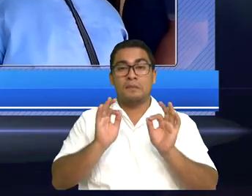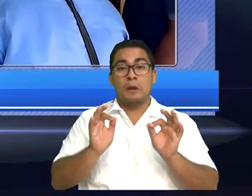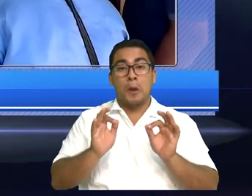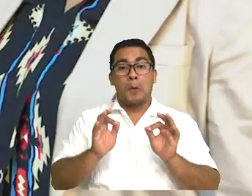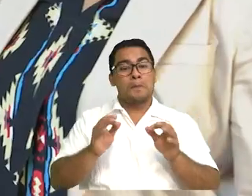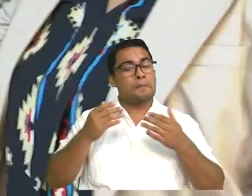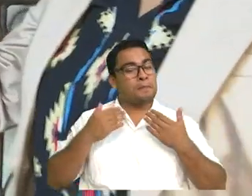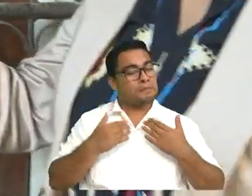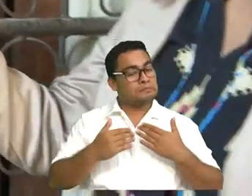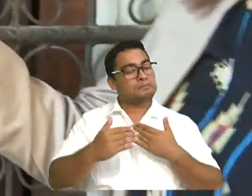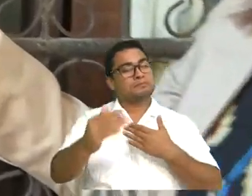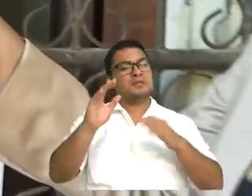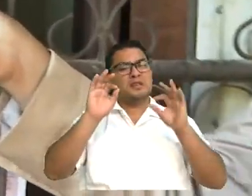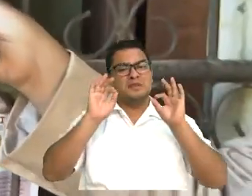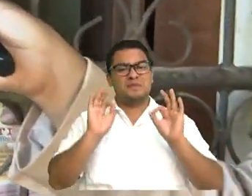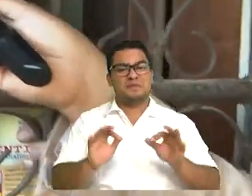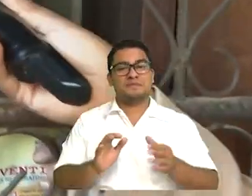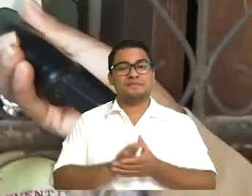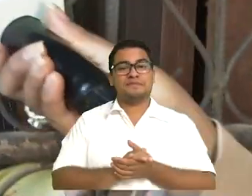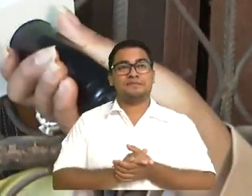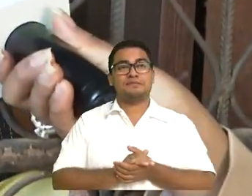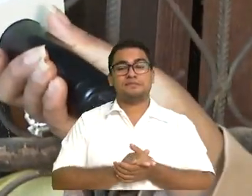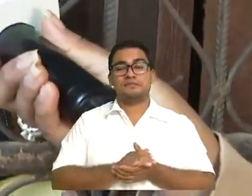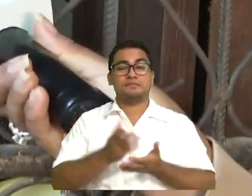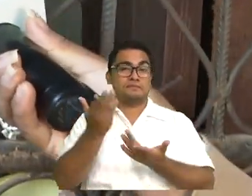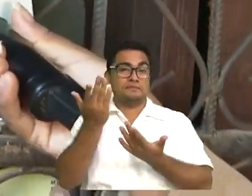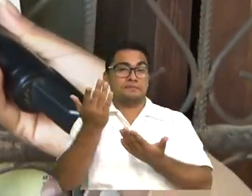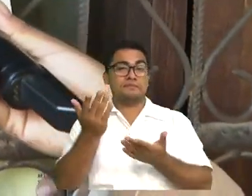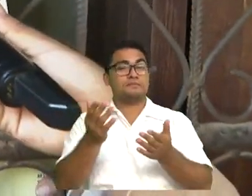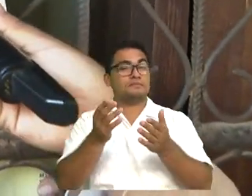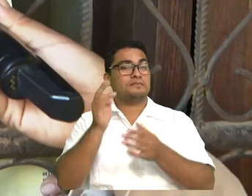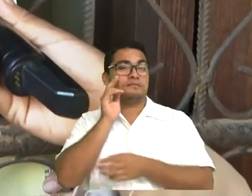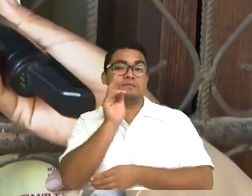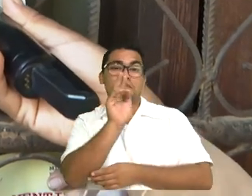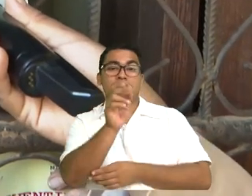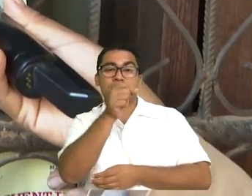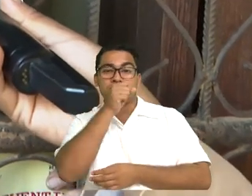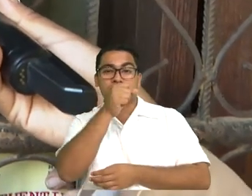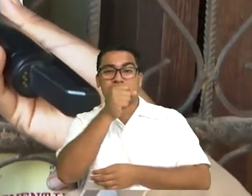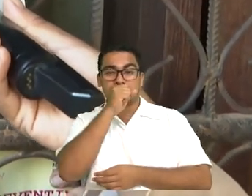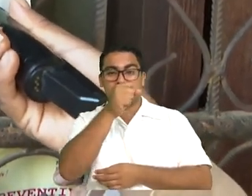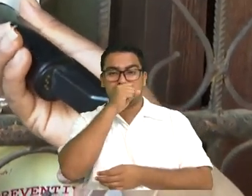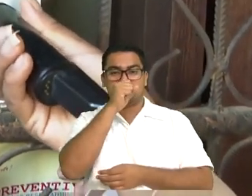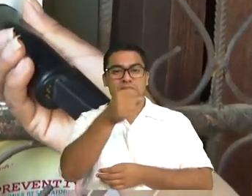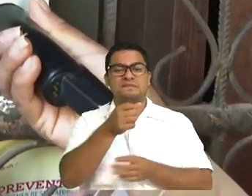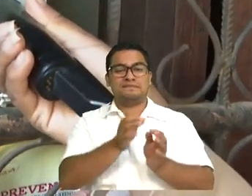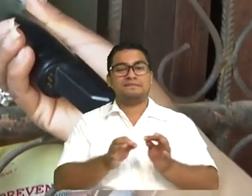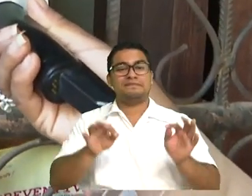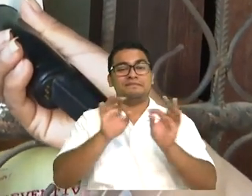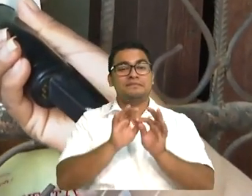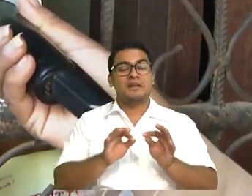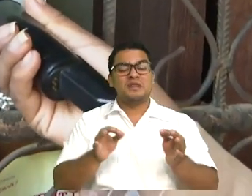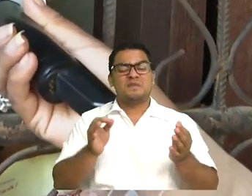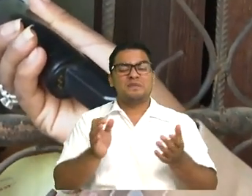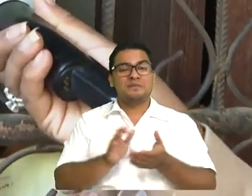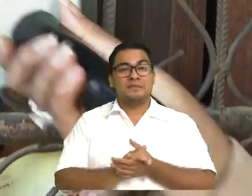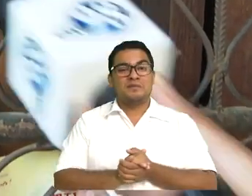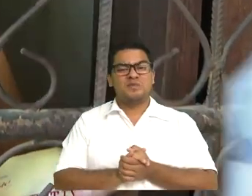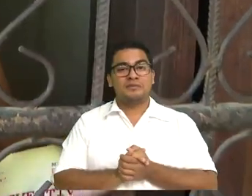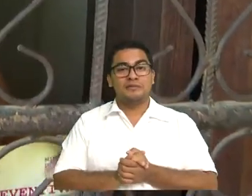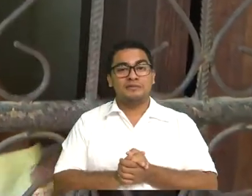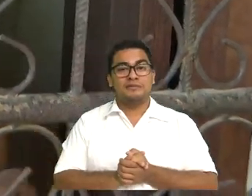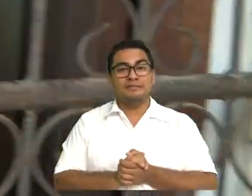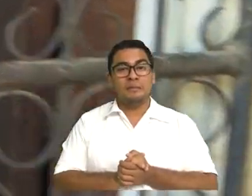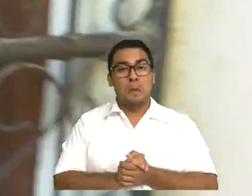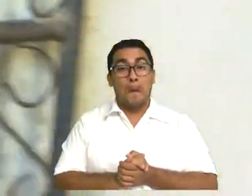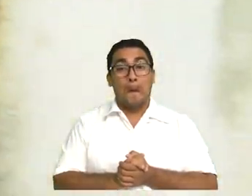adelante, escuchando y viendo las noticias, que cómo está todo. Sí, Emilia Gómez.